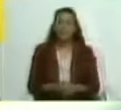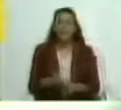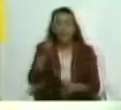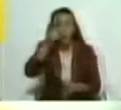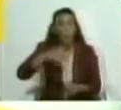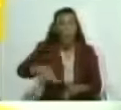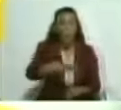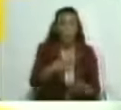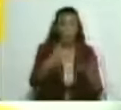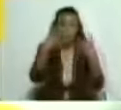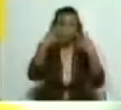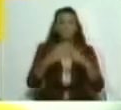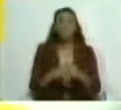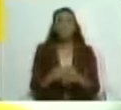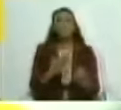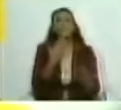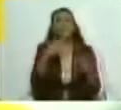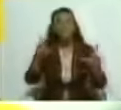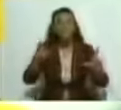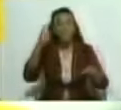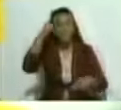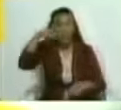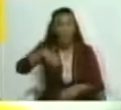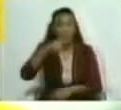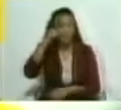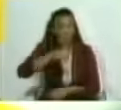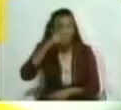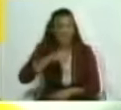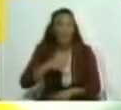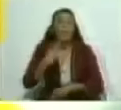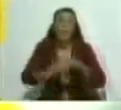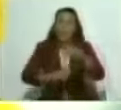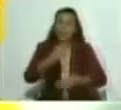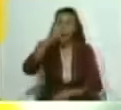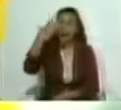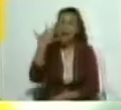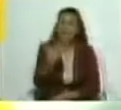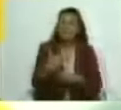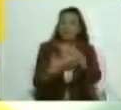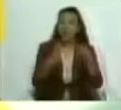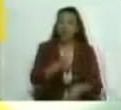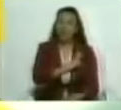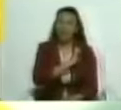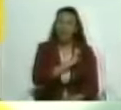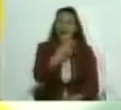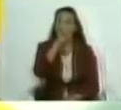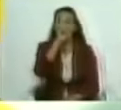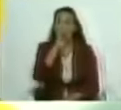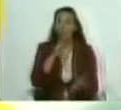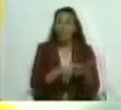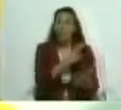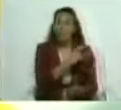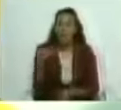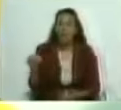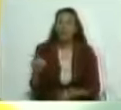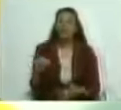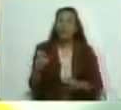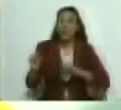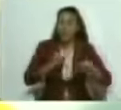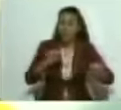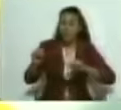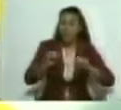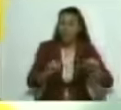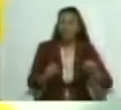pueblo, decirle que hoy, como lo hicimos el 5 de enero del año 2020, a través de un